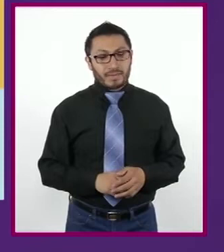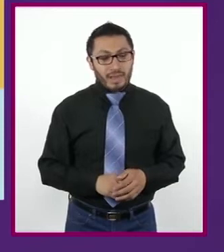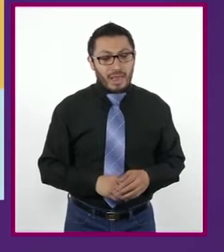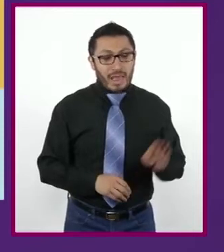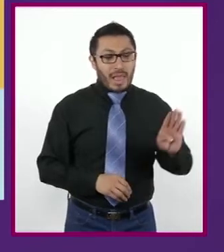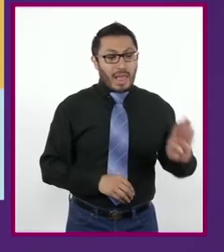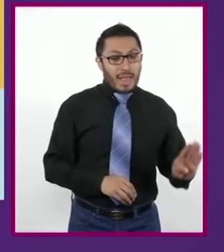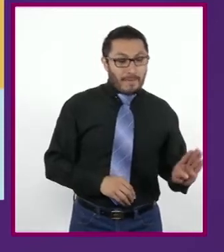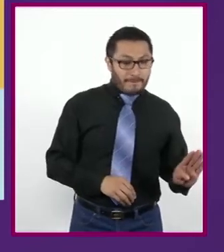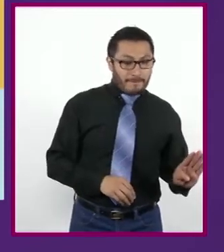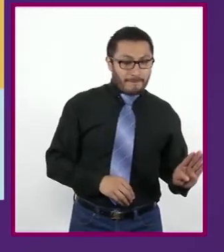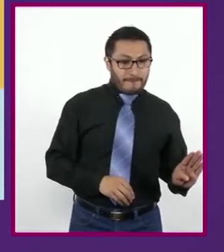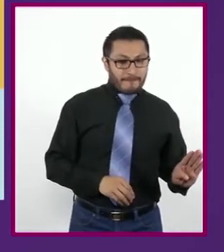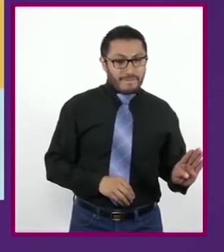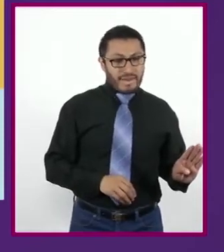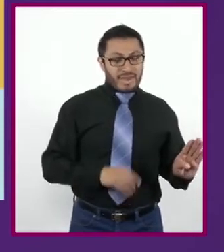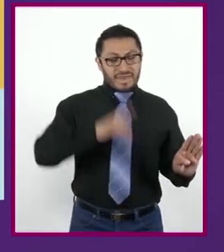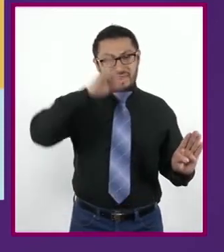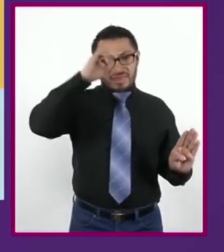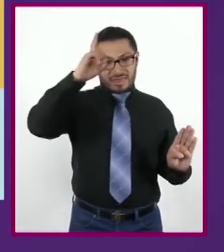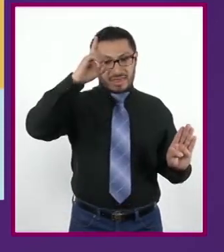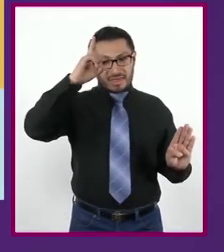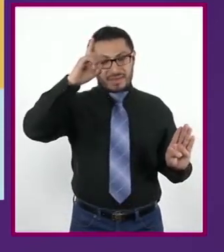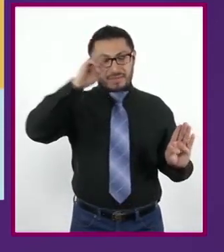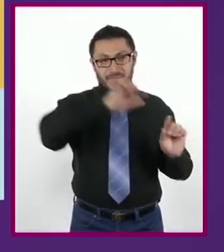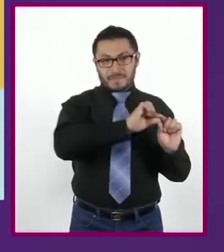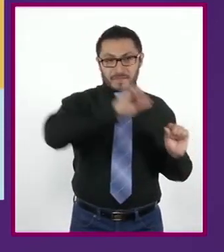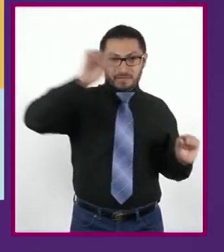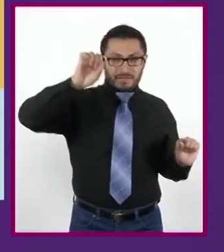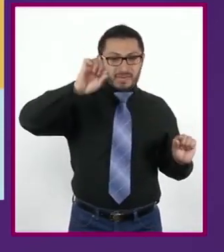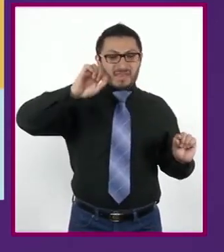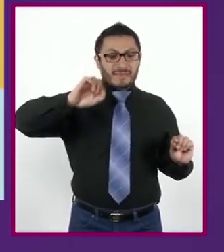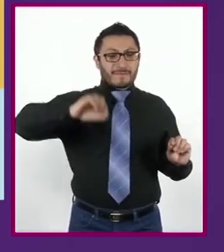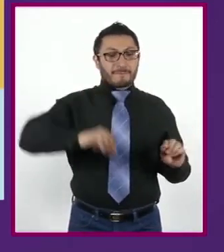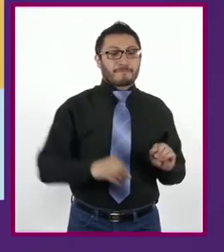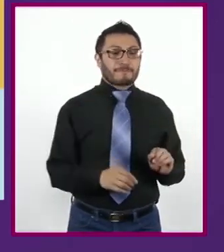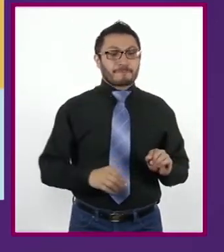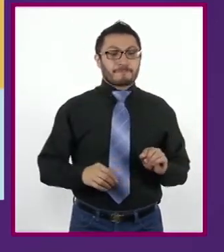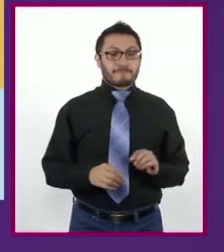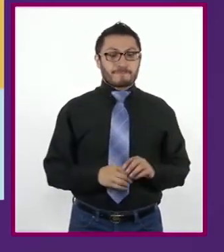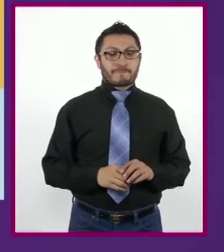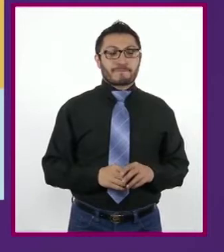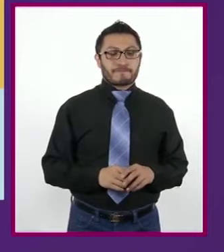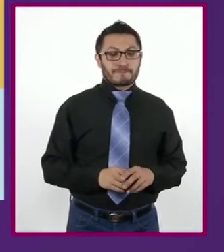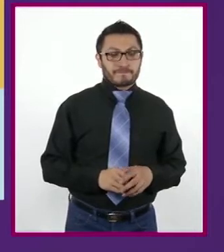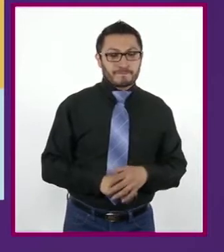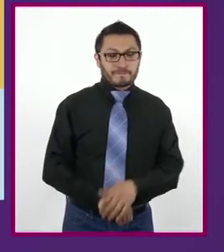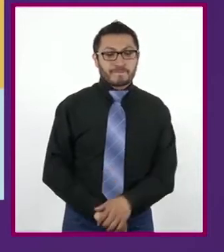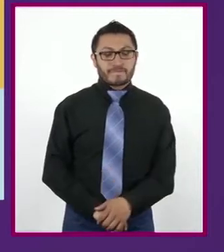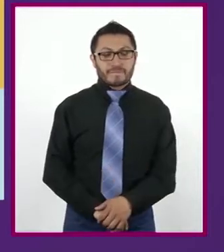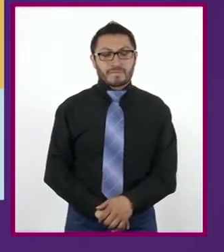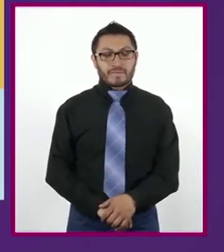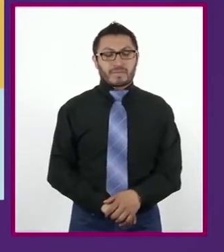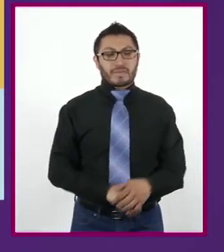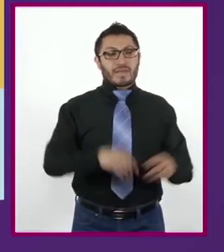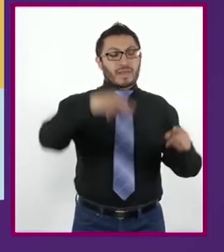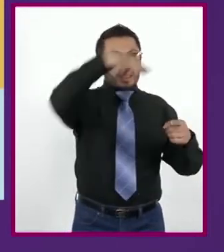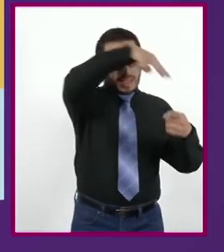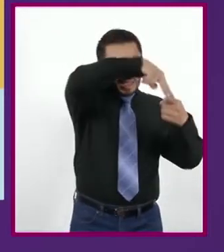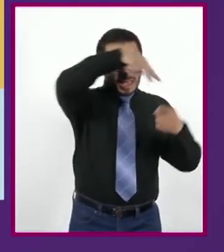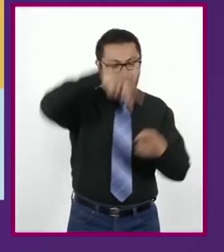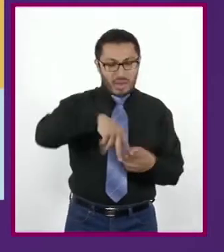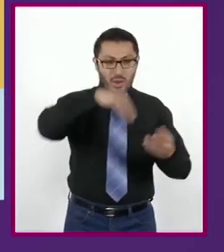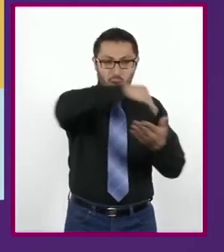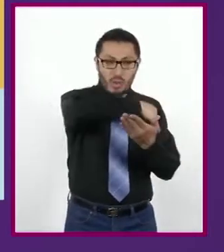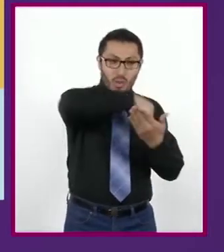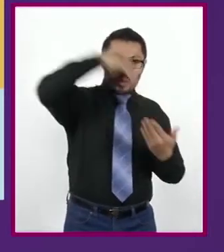BD, que es la diagonal del trapecio, a su vez es lado de ambos triángulos. Es decir,